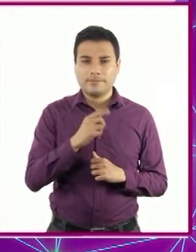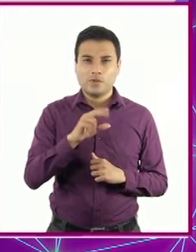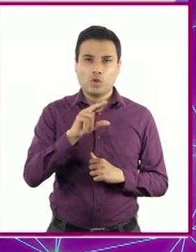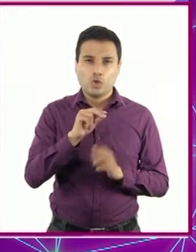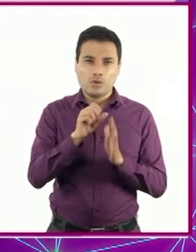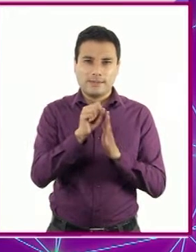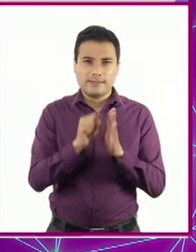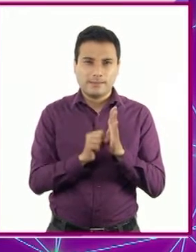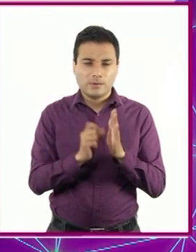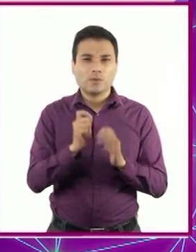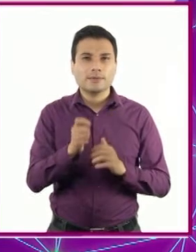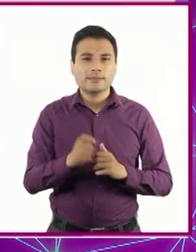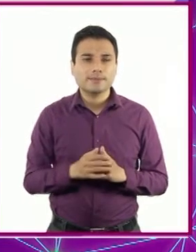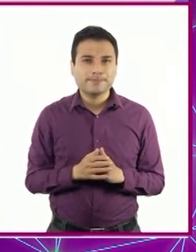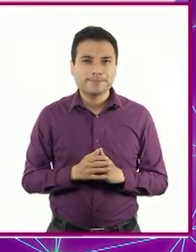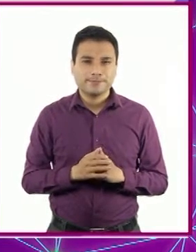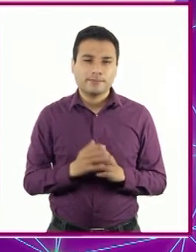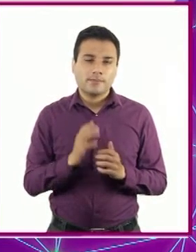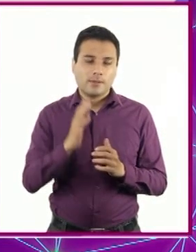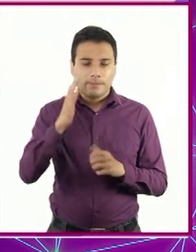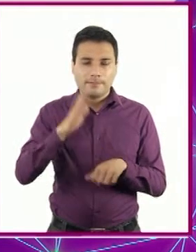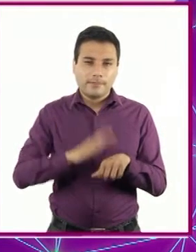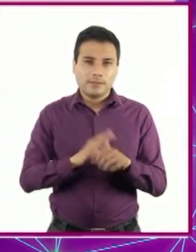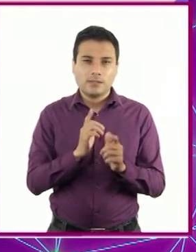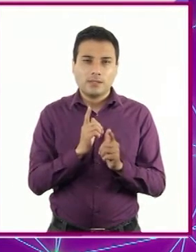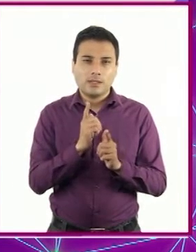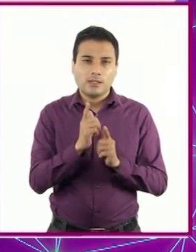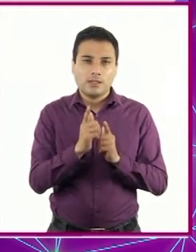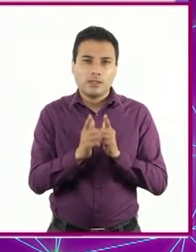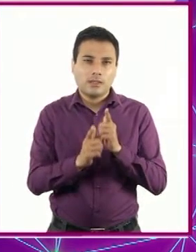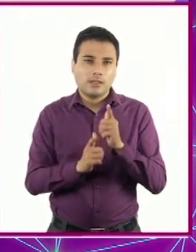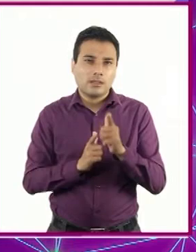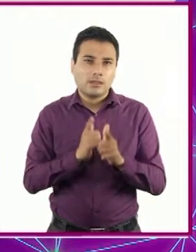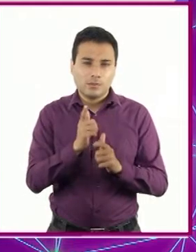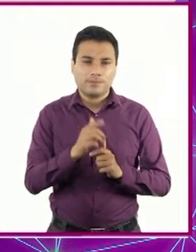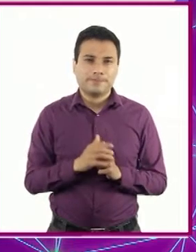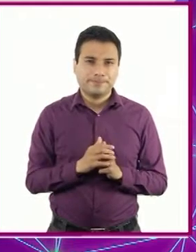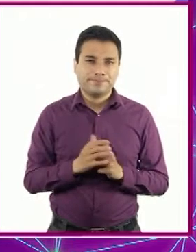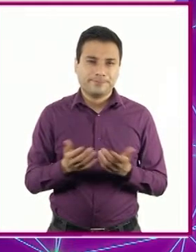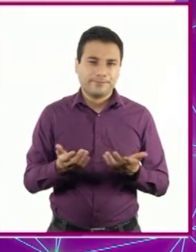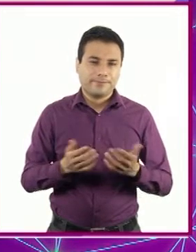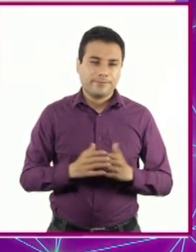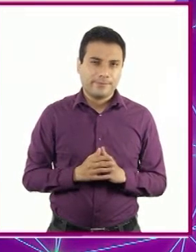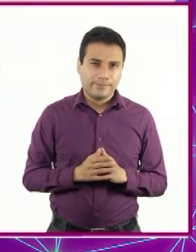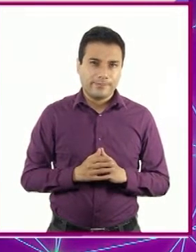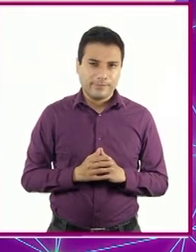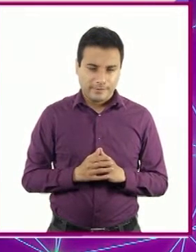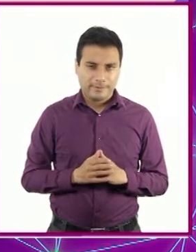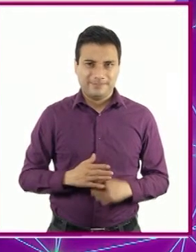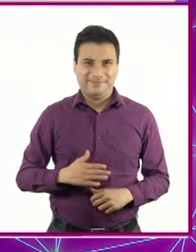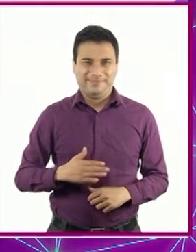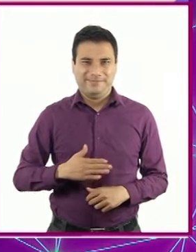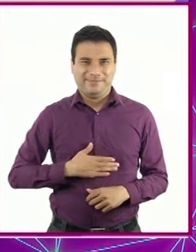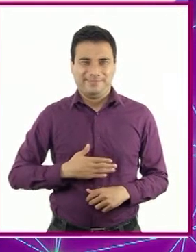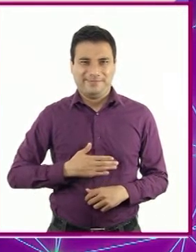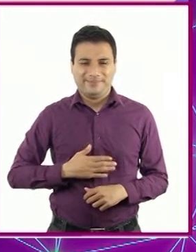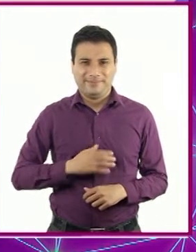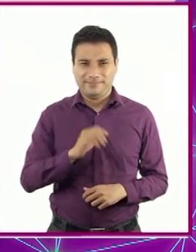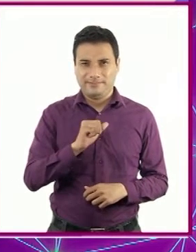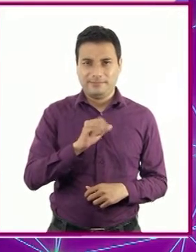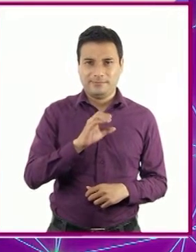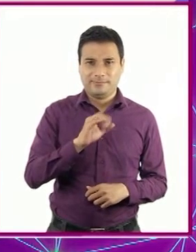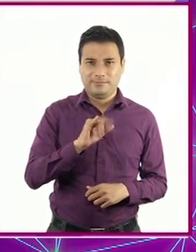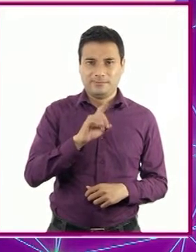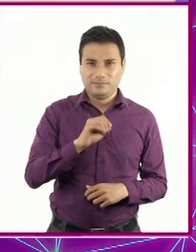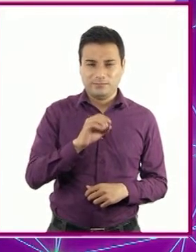y sostenida y no presentan efectos secundarios. Al reaccionar con el ácido clorhídrico del estómago, forman una